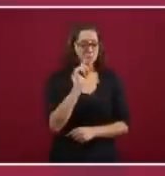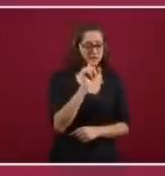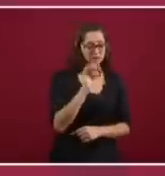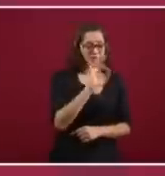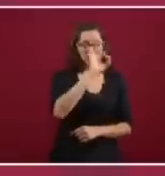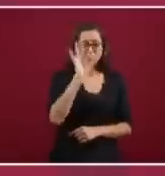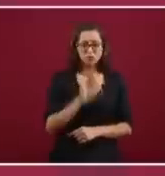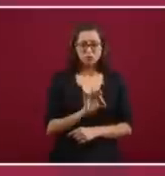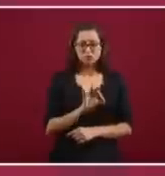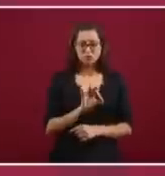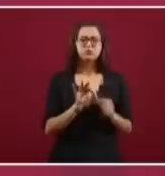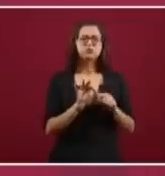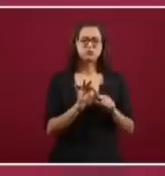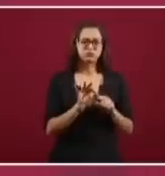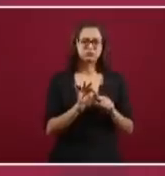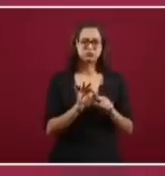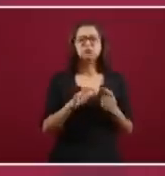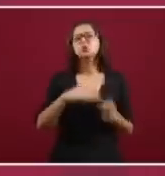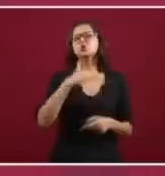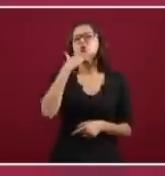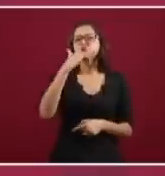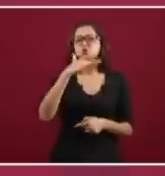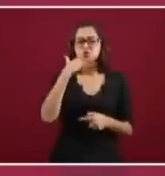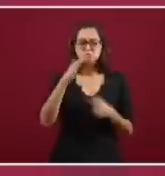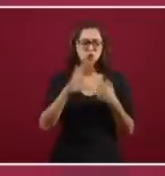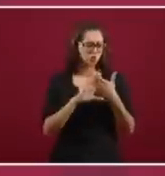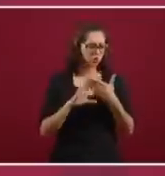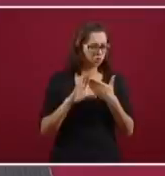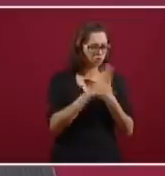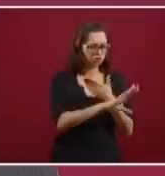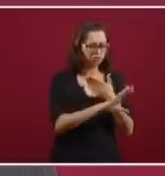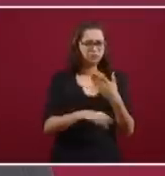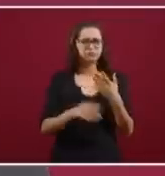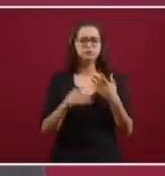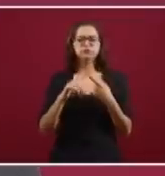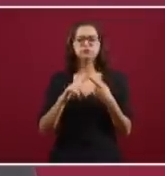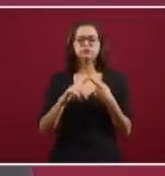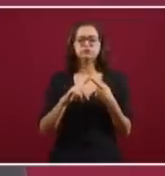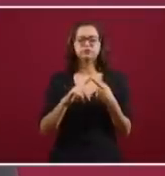es no permitir la corrupción en